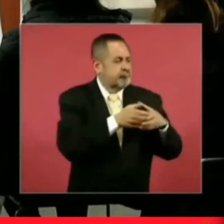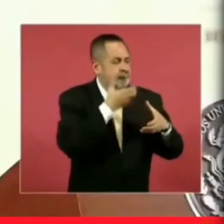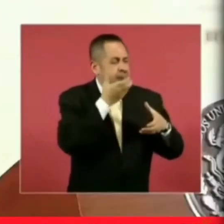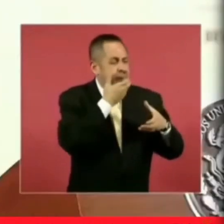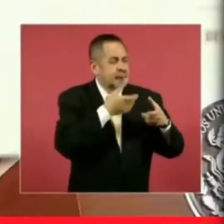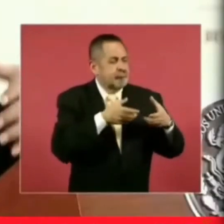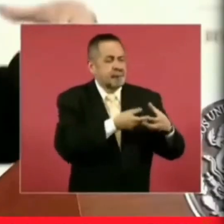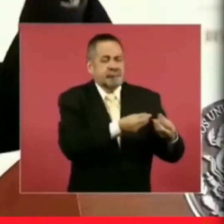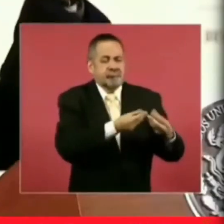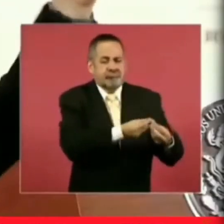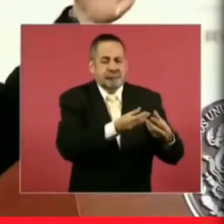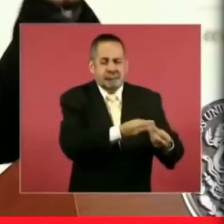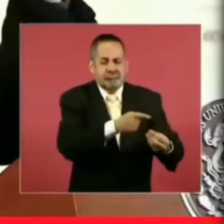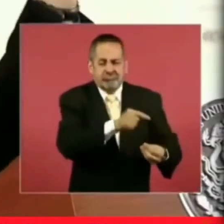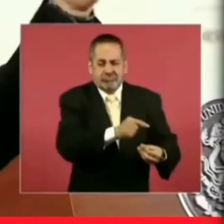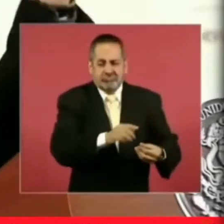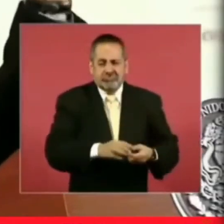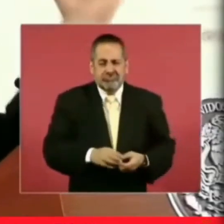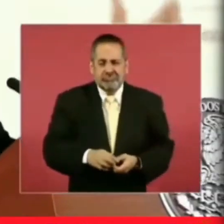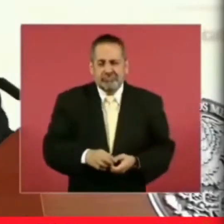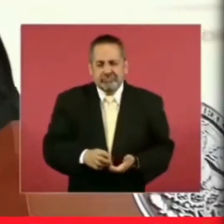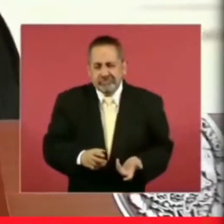Son como muchos